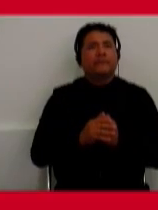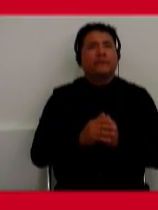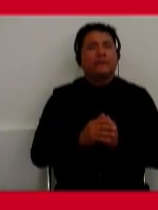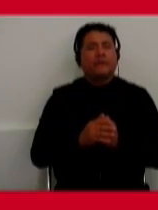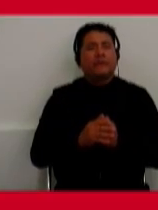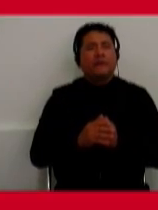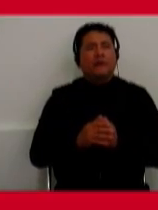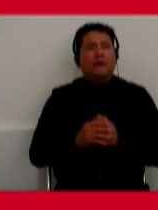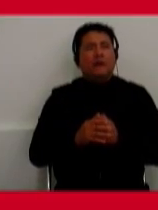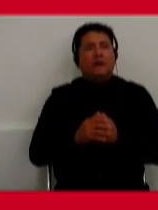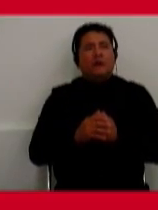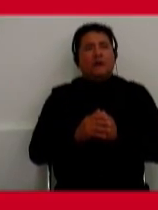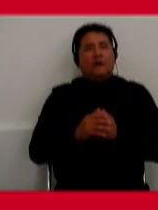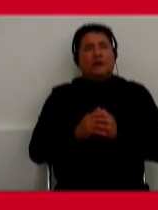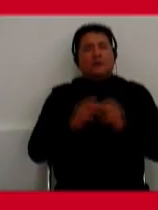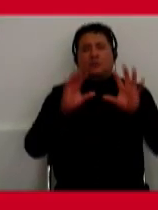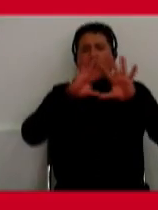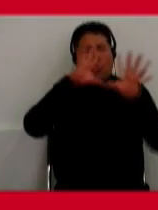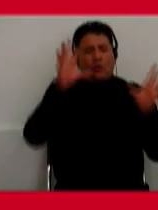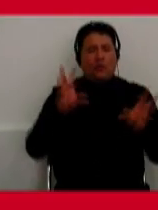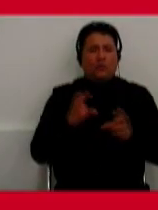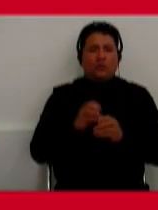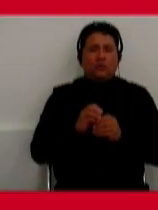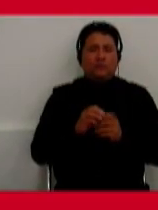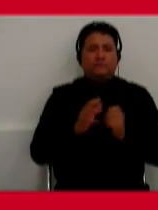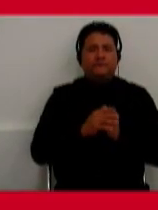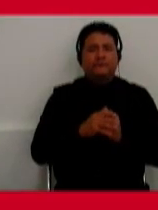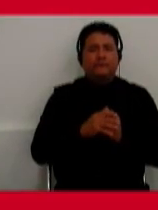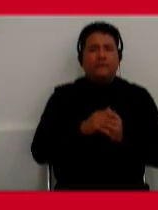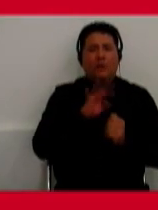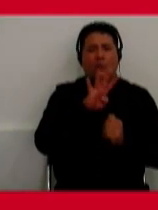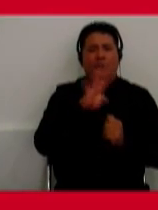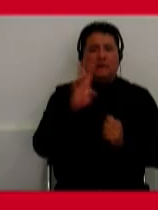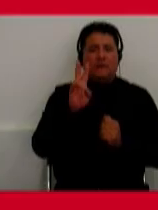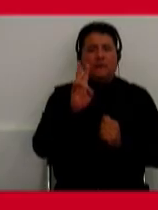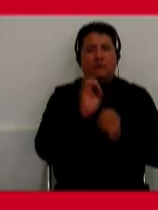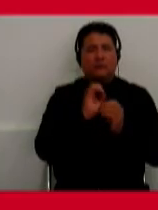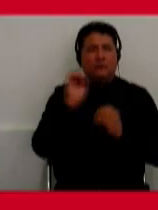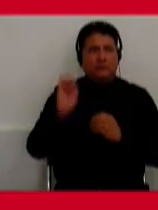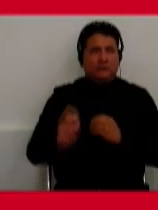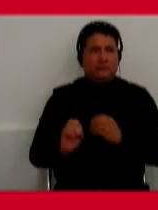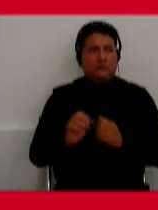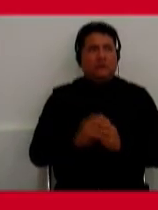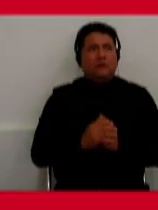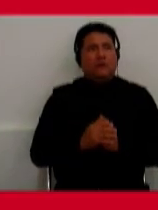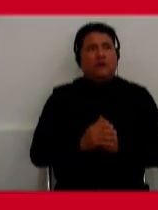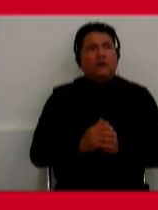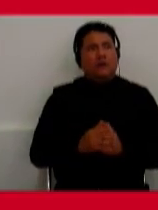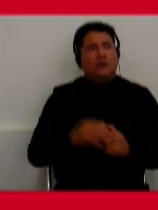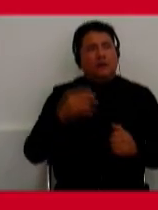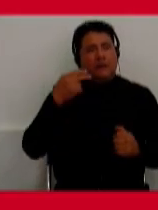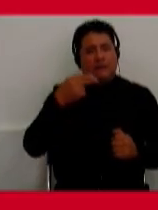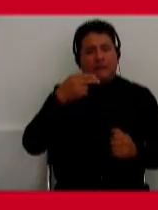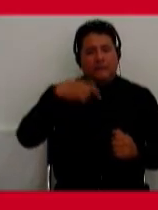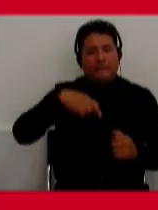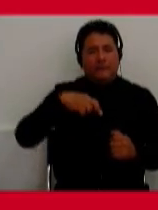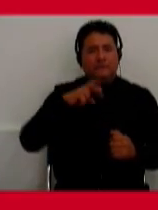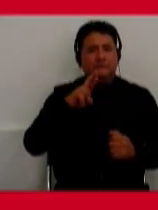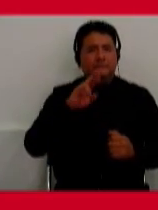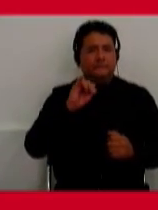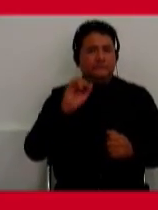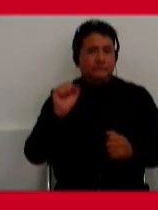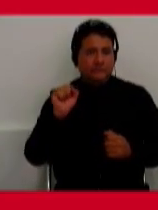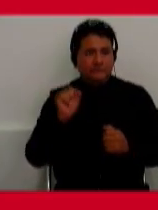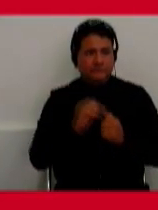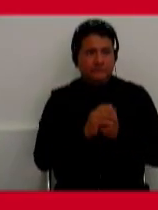El contexto: el 47% de los HPRIs estaban causados